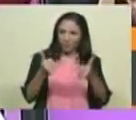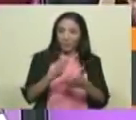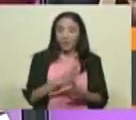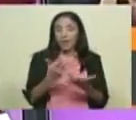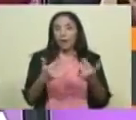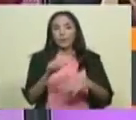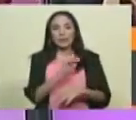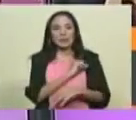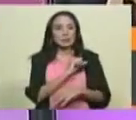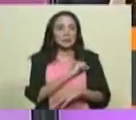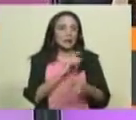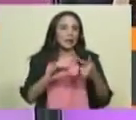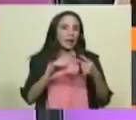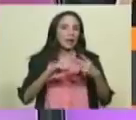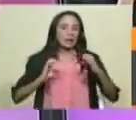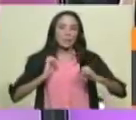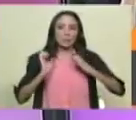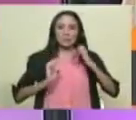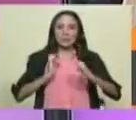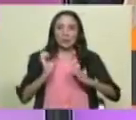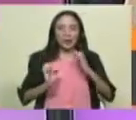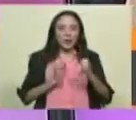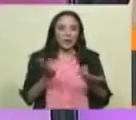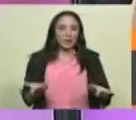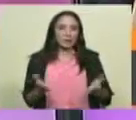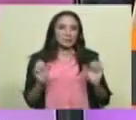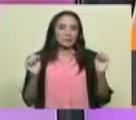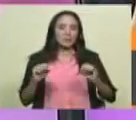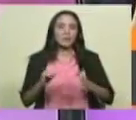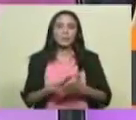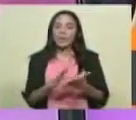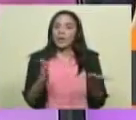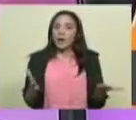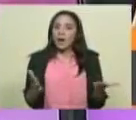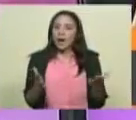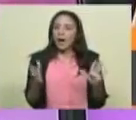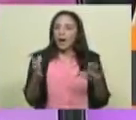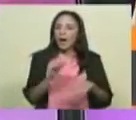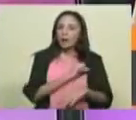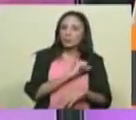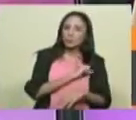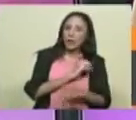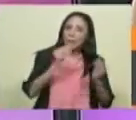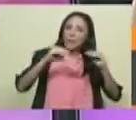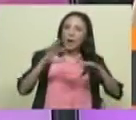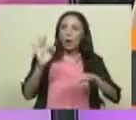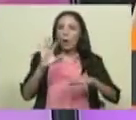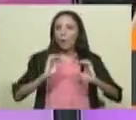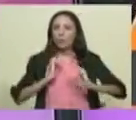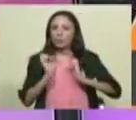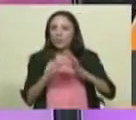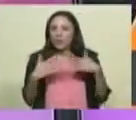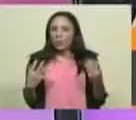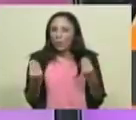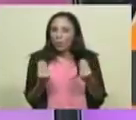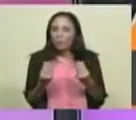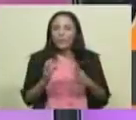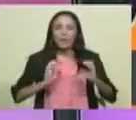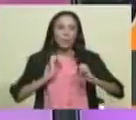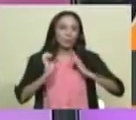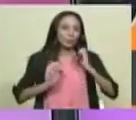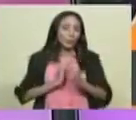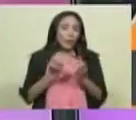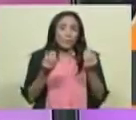Asustada, emocionada. ¿Verdad? Le quiero dar las gracias. ¿Más asustada que emocionada o más emocionada que asustada? Más emocionada. Qué